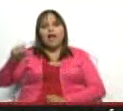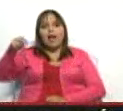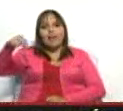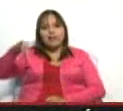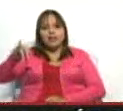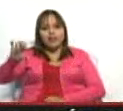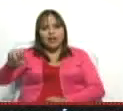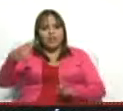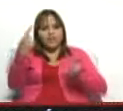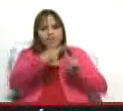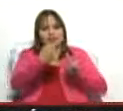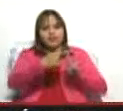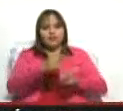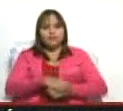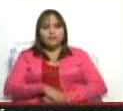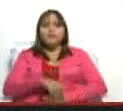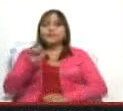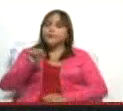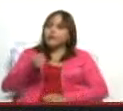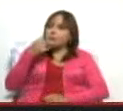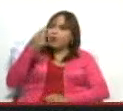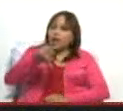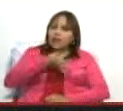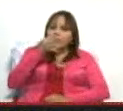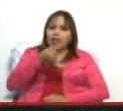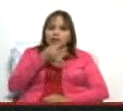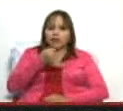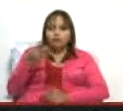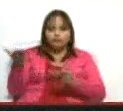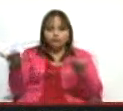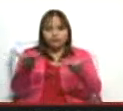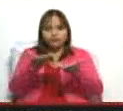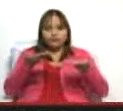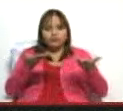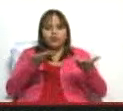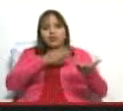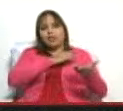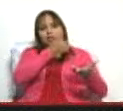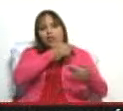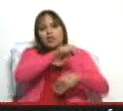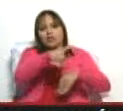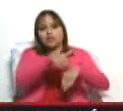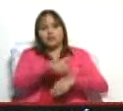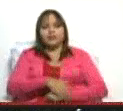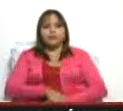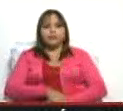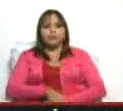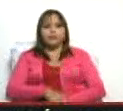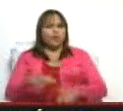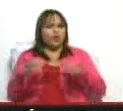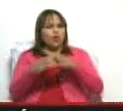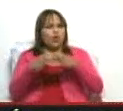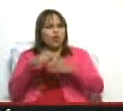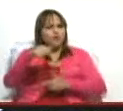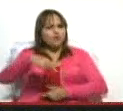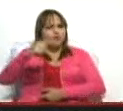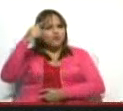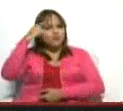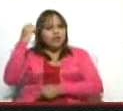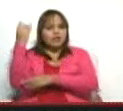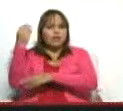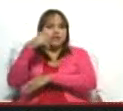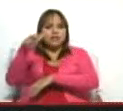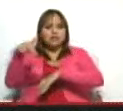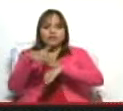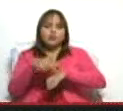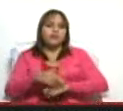Televisión. Así es, muy buenas tardes a la Dirección Nacional. Con respecto a la reunión que se dio el día de hoy en el Parlamento